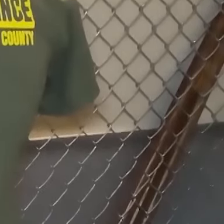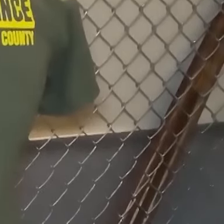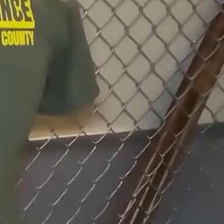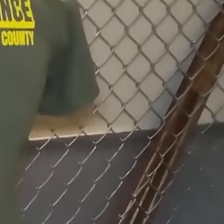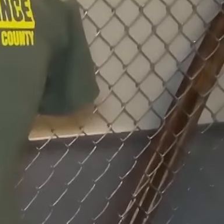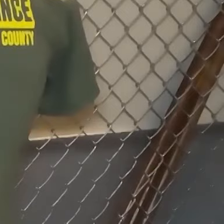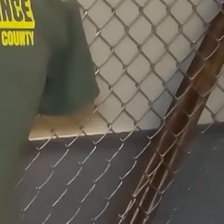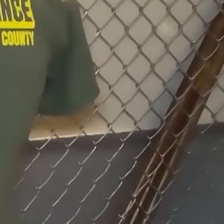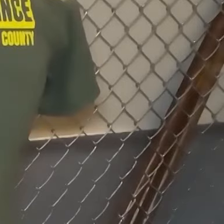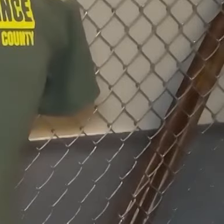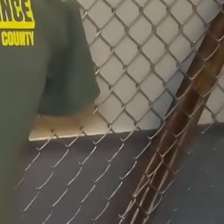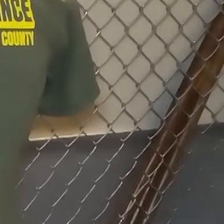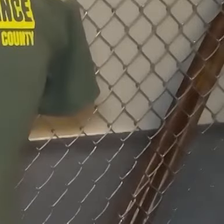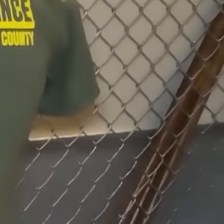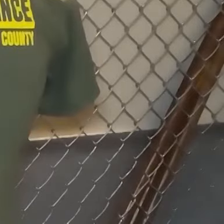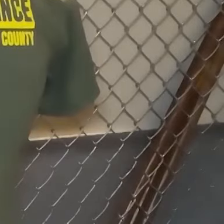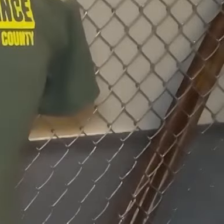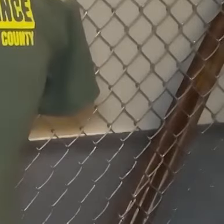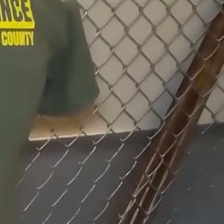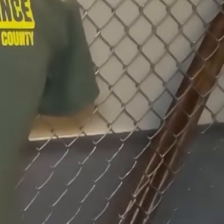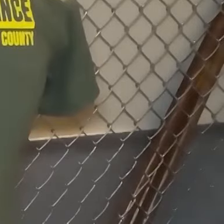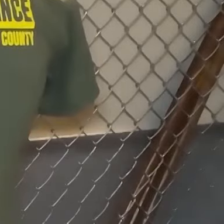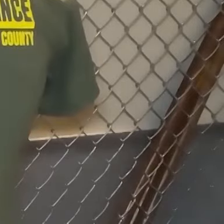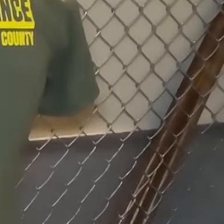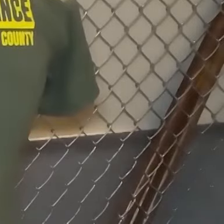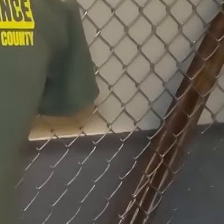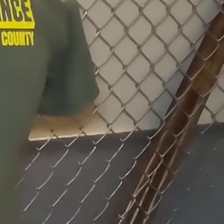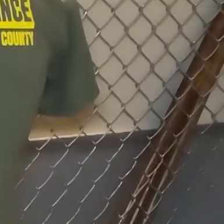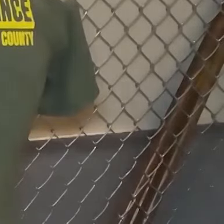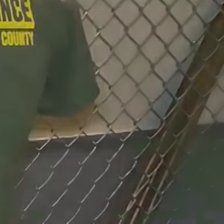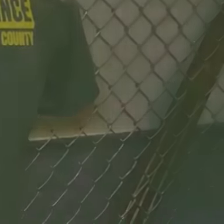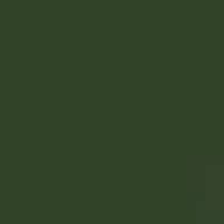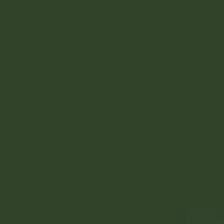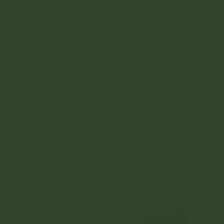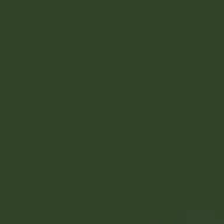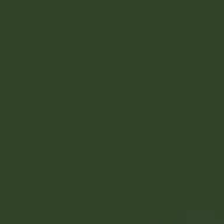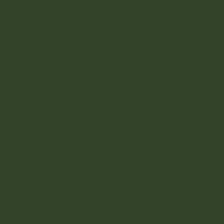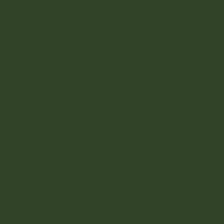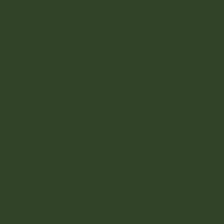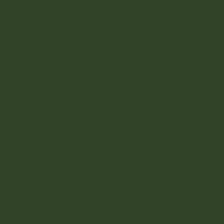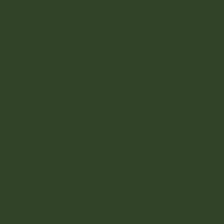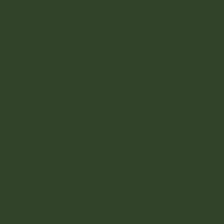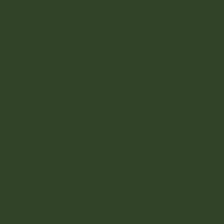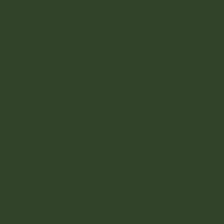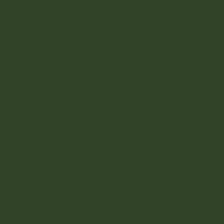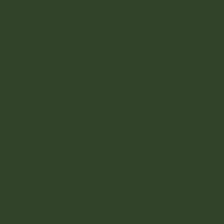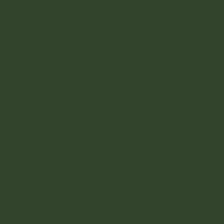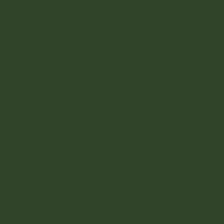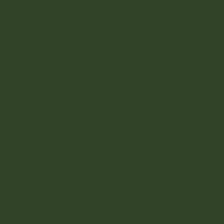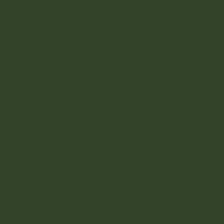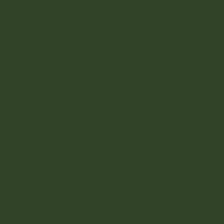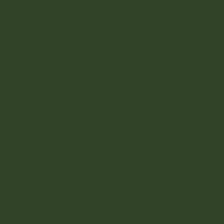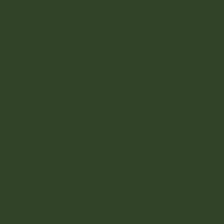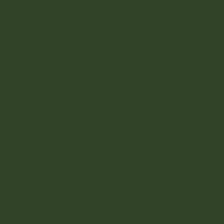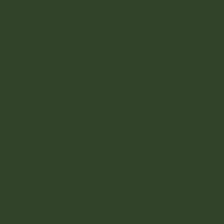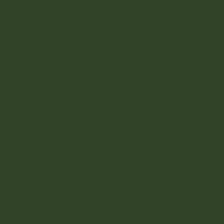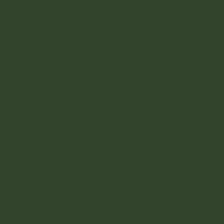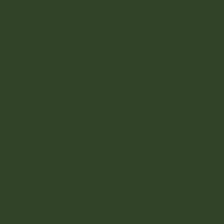al 407 348 2222 o a la línea del crimen el 1 800